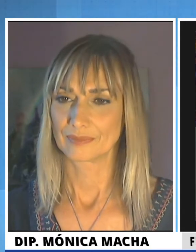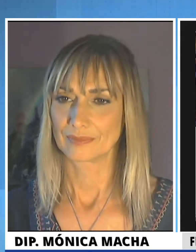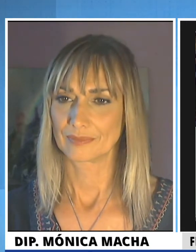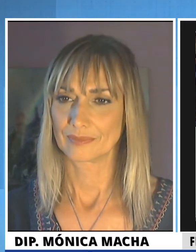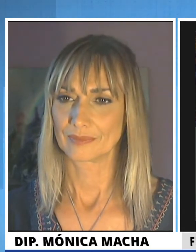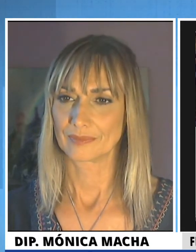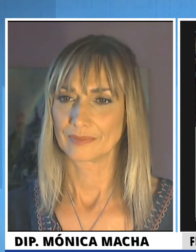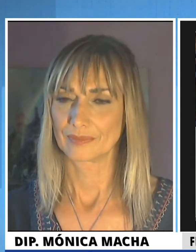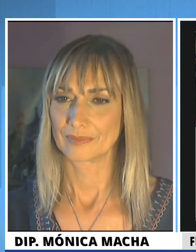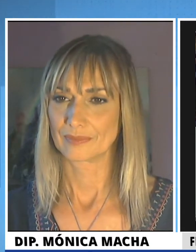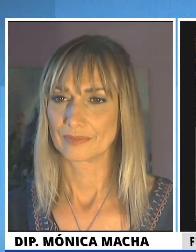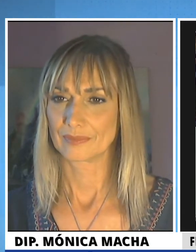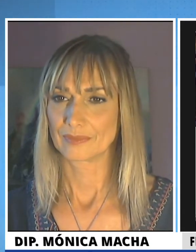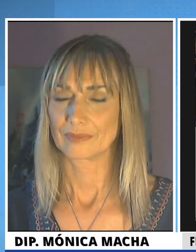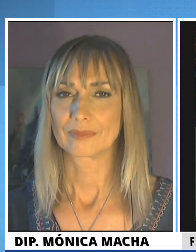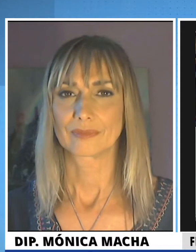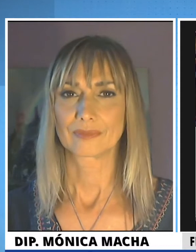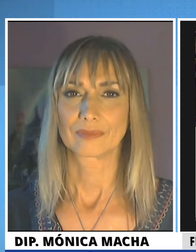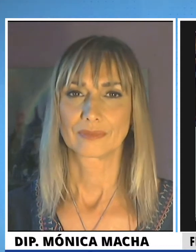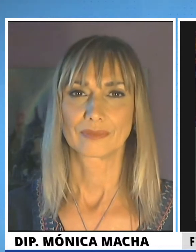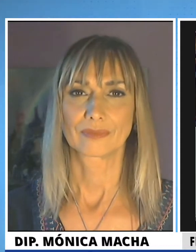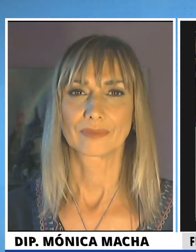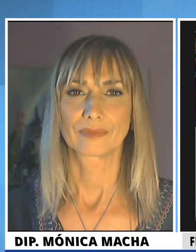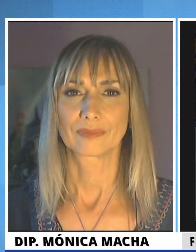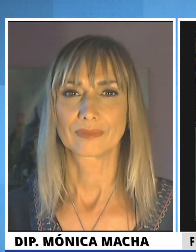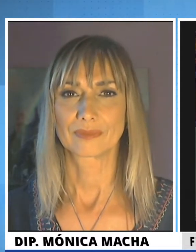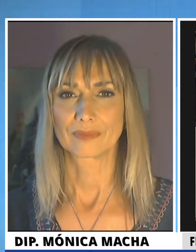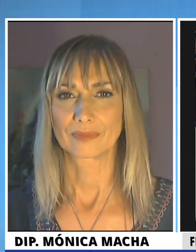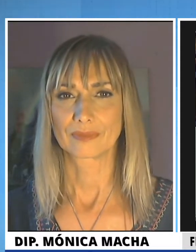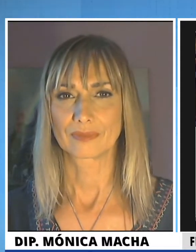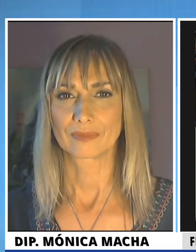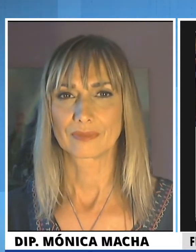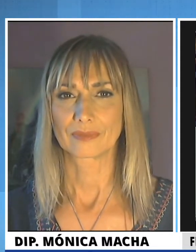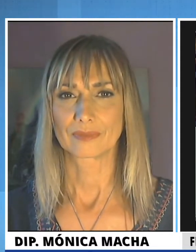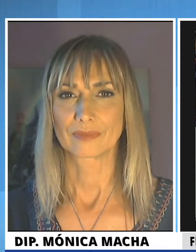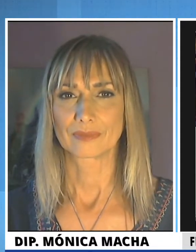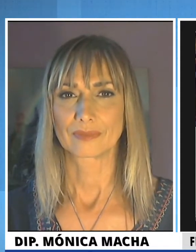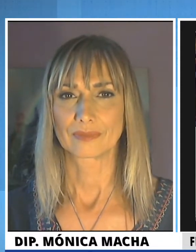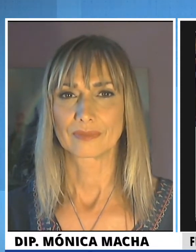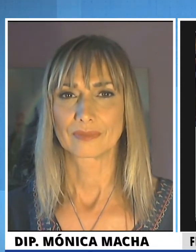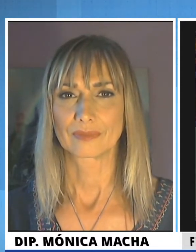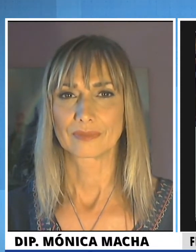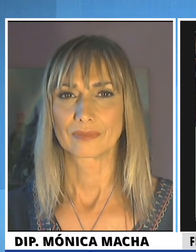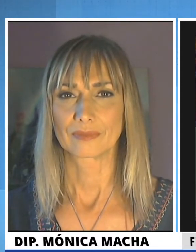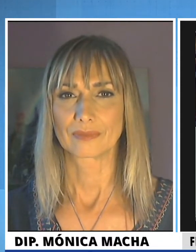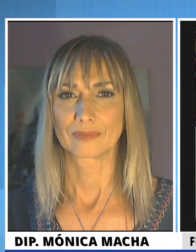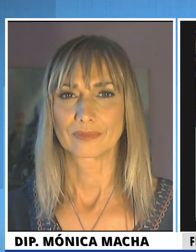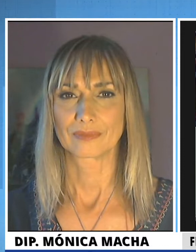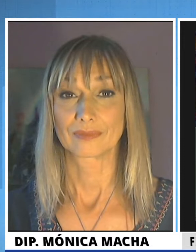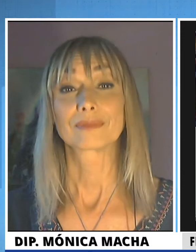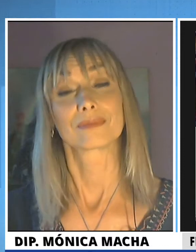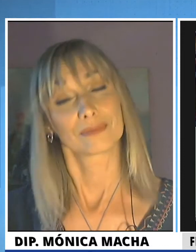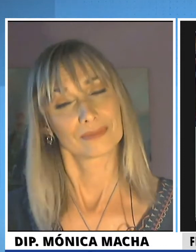vida, seguimos teniendo esa cuestión territorial y geográfica del centro, y una palabra que a mí me parece espantosa, que es centro y periferia, ¿no?